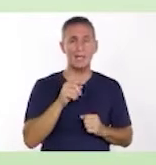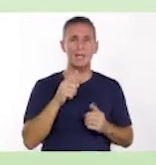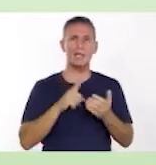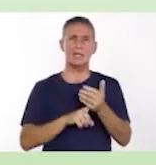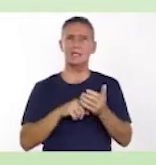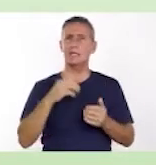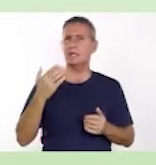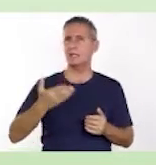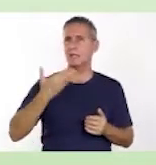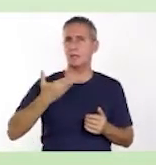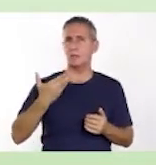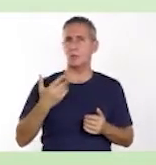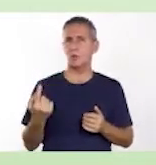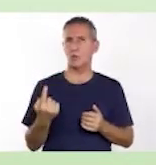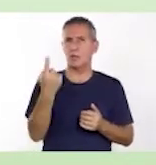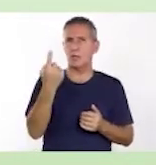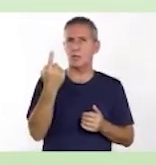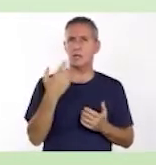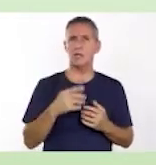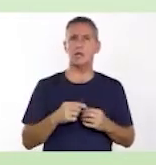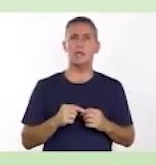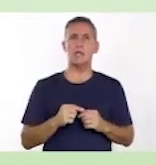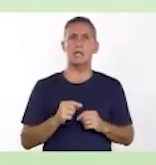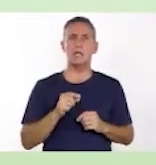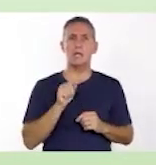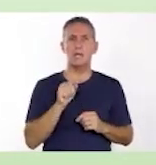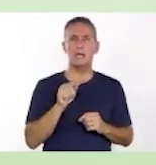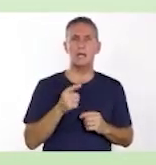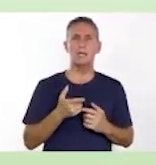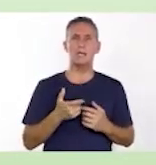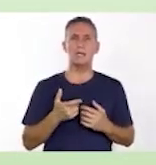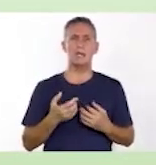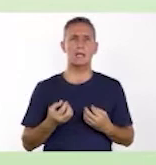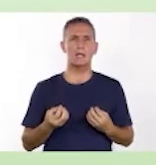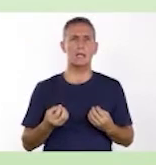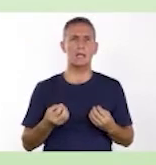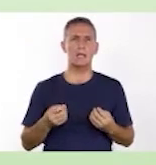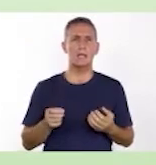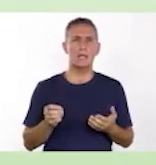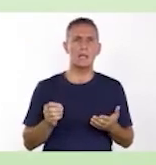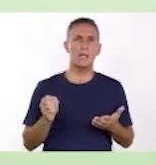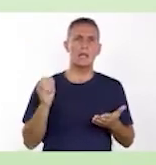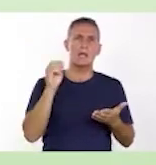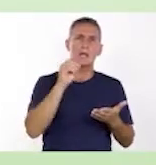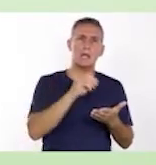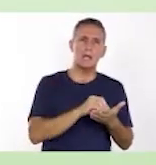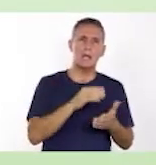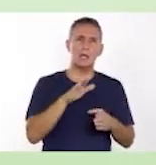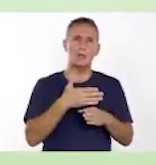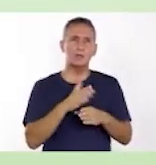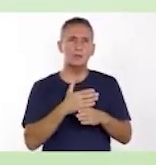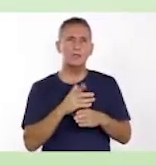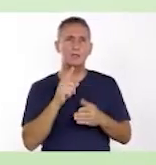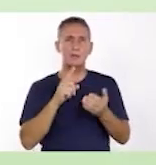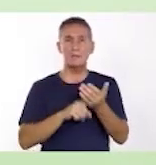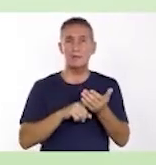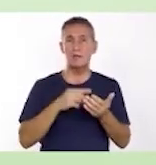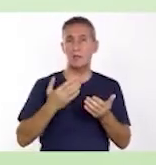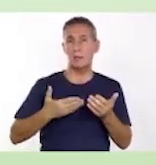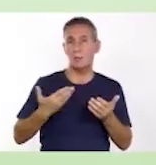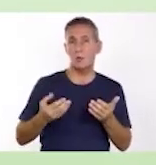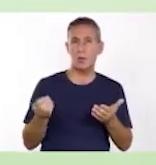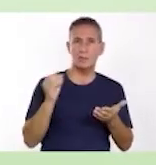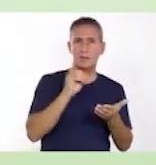Este poemario, que es el único, él lo fue, ¿no?, enriqueciendo con los diferentes poemas que él